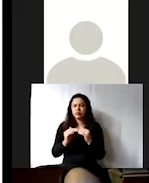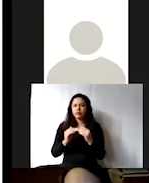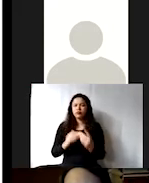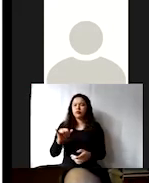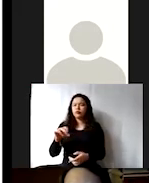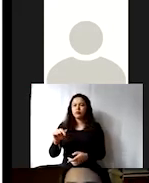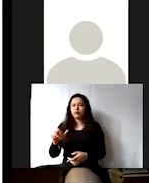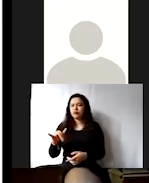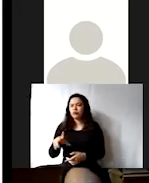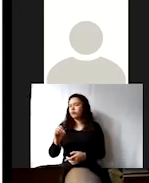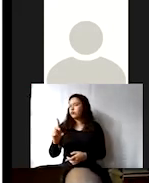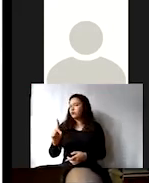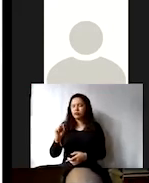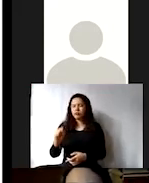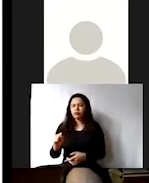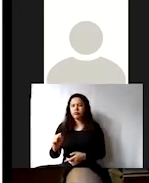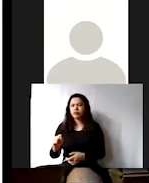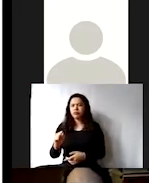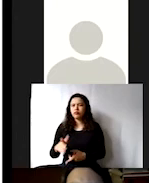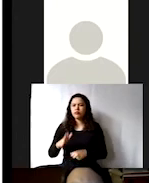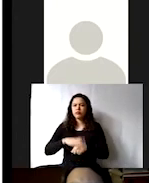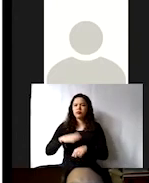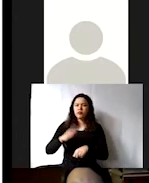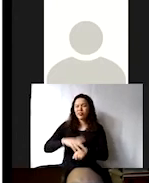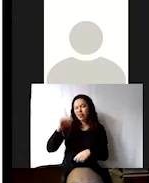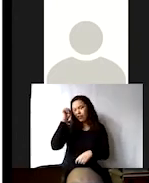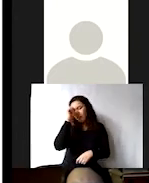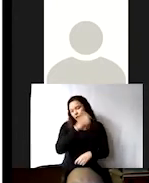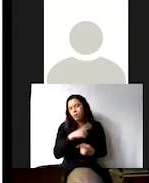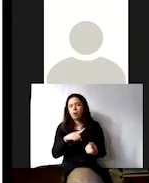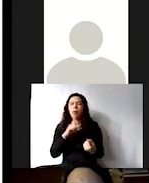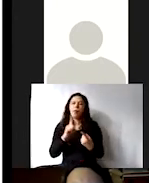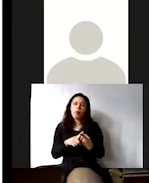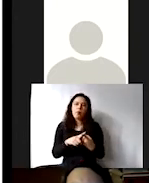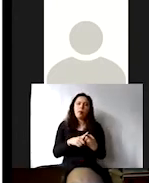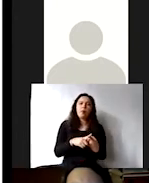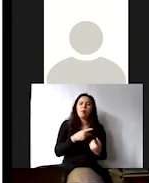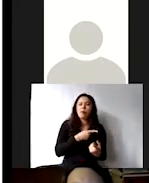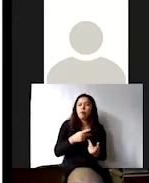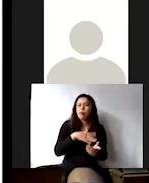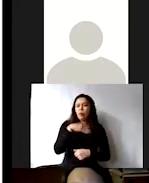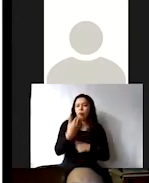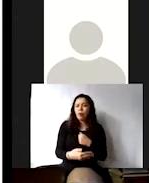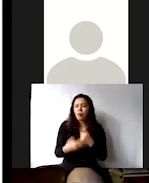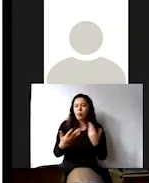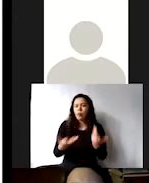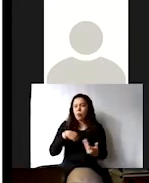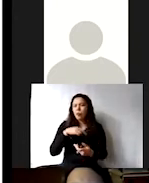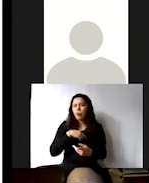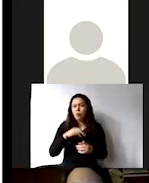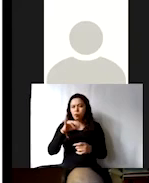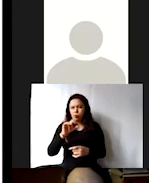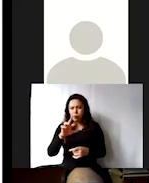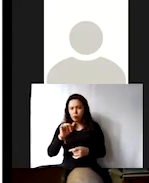de esos ODS es mucho más difícil. O sea, 1, fin de la pobreza, o sea, tenemos como muy claros los indicadores